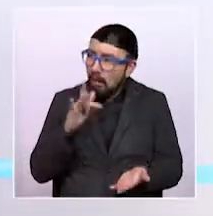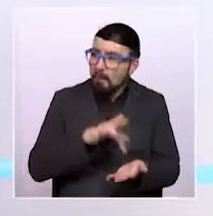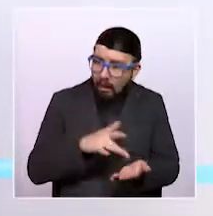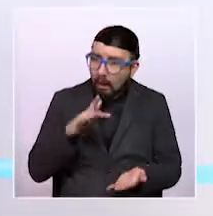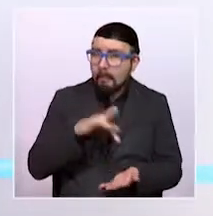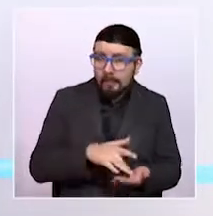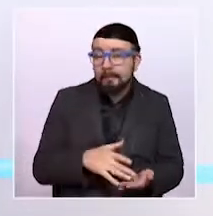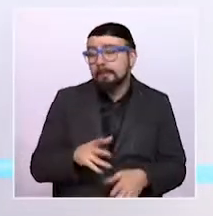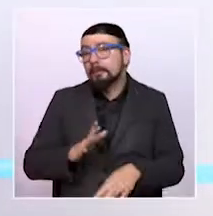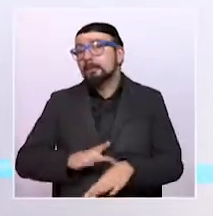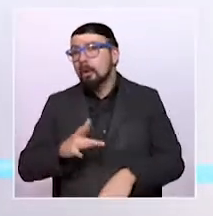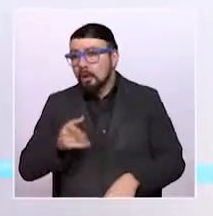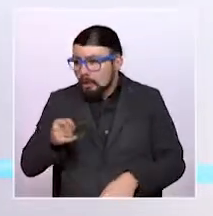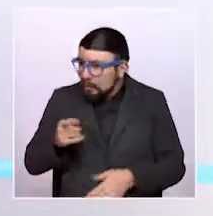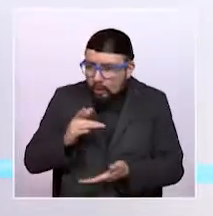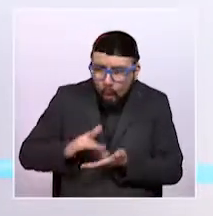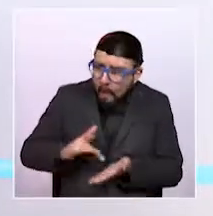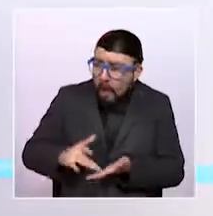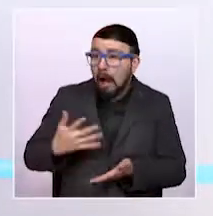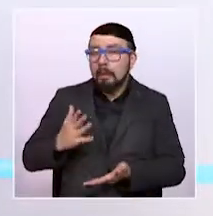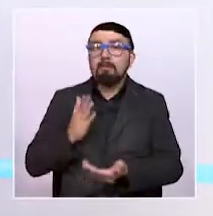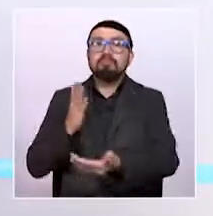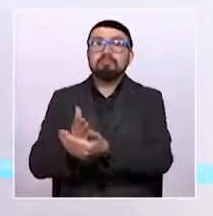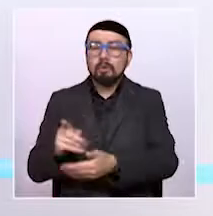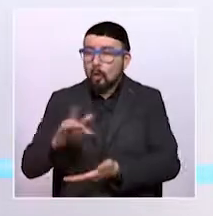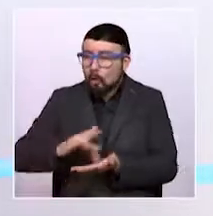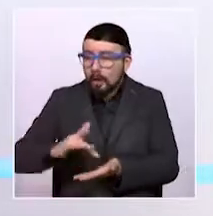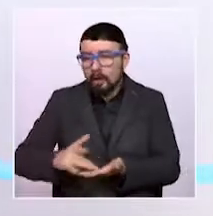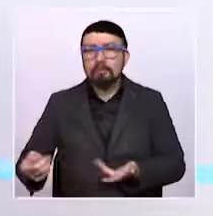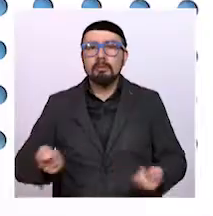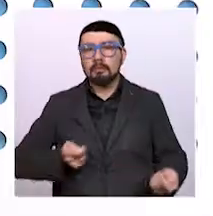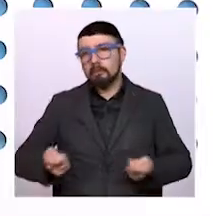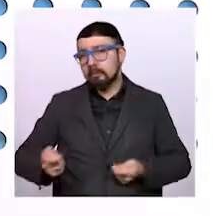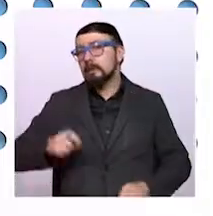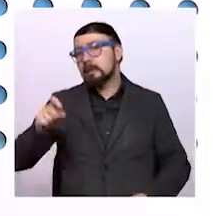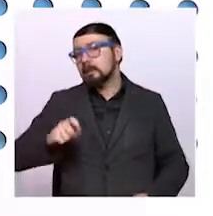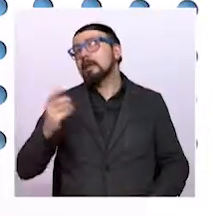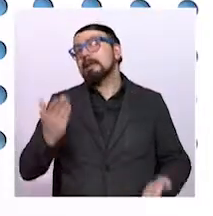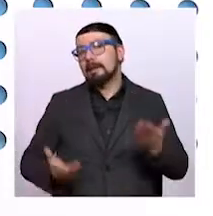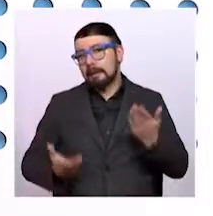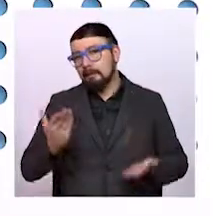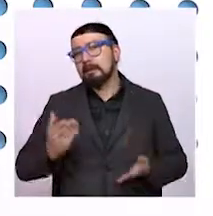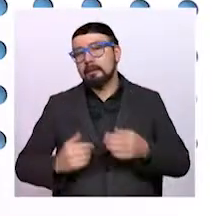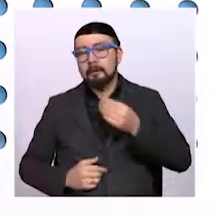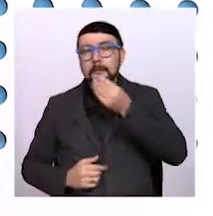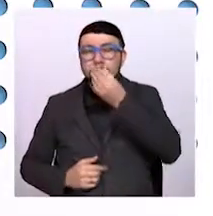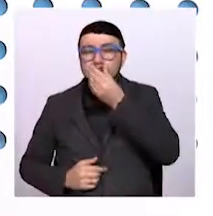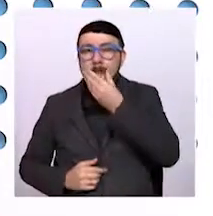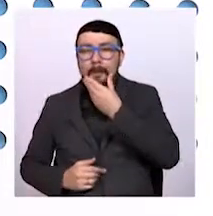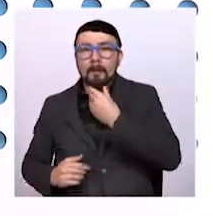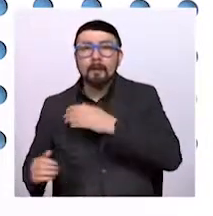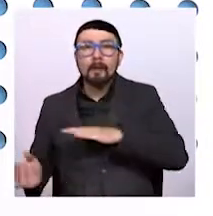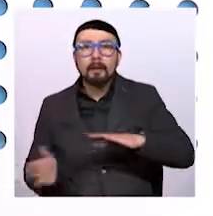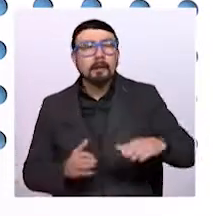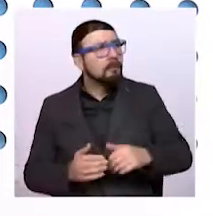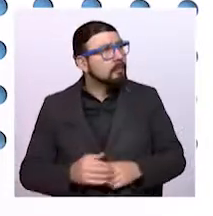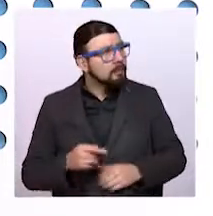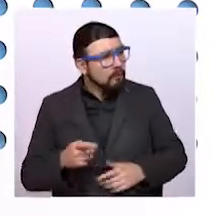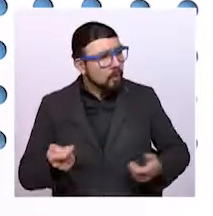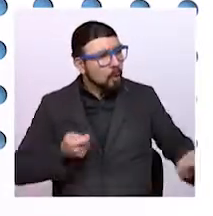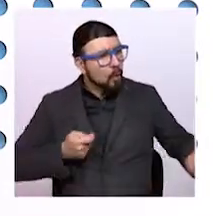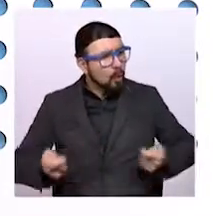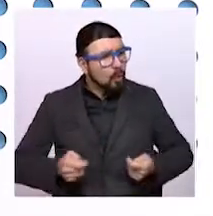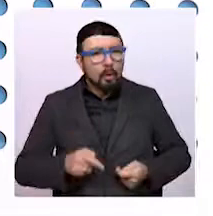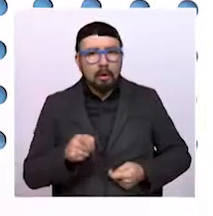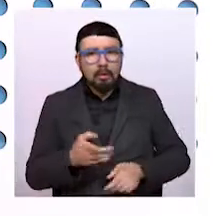pueda ser remitida al servicio de urgencias para hacer su adecuado tratamiento muy bien dentro de esos controles prenatales